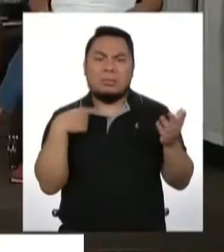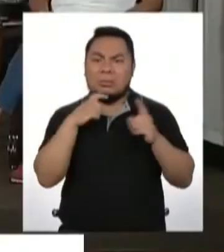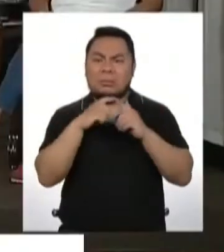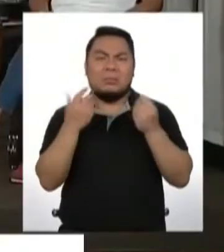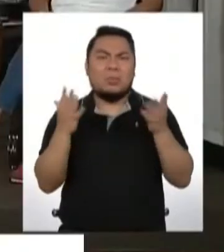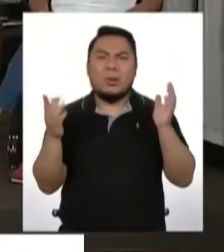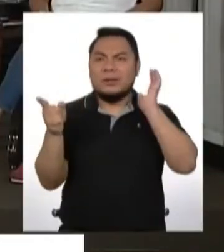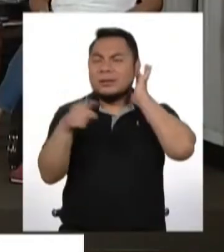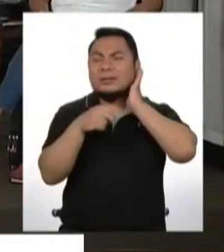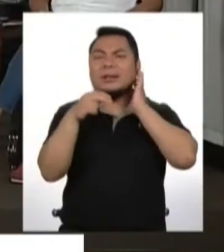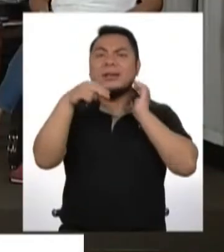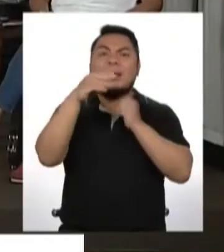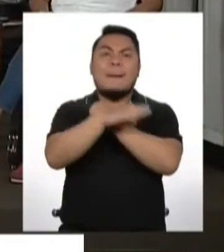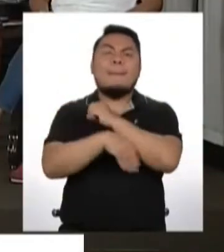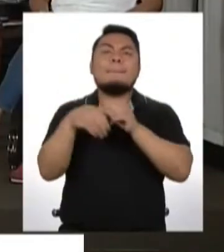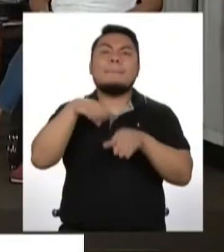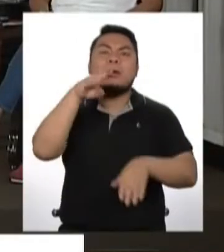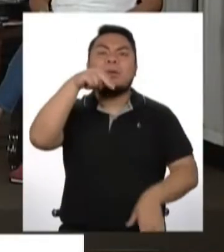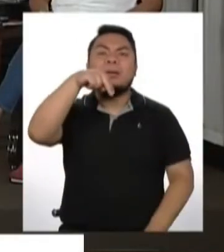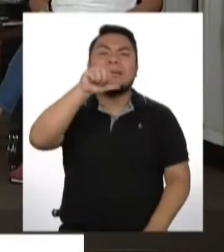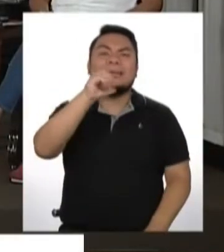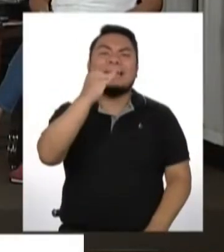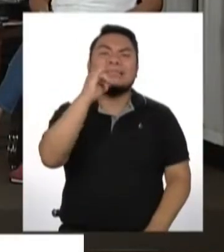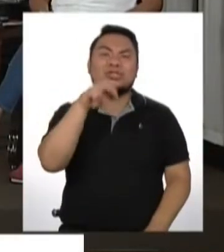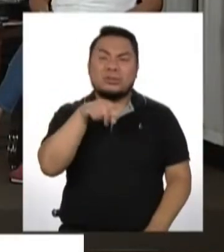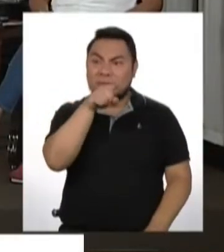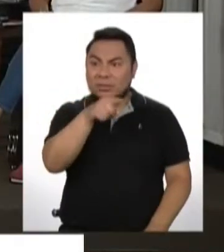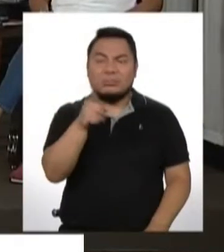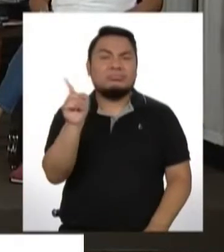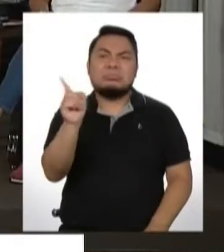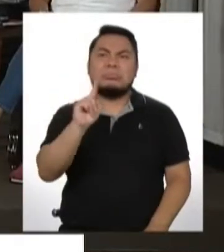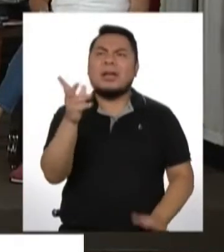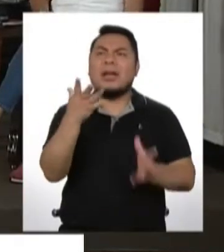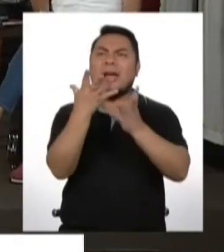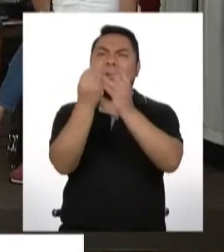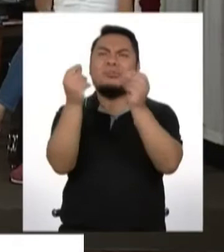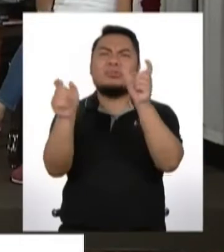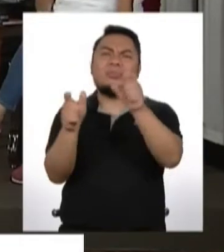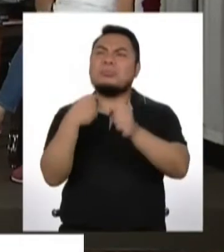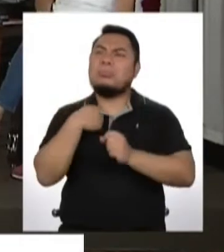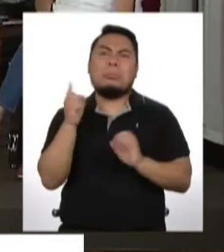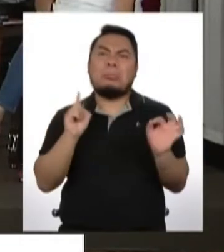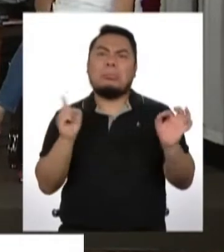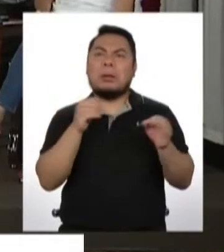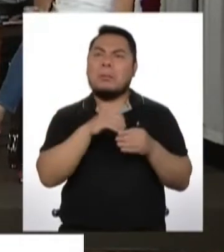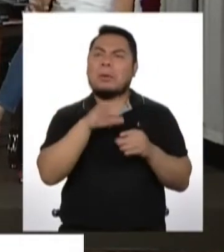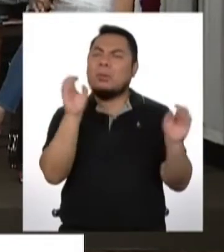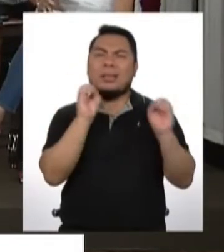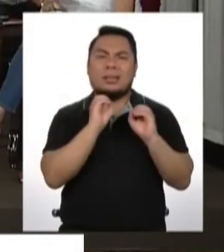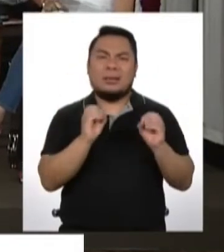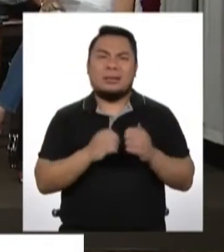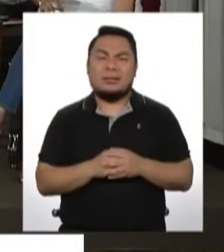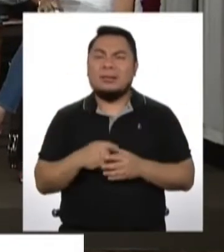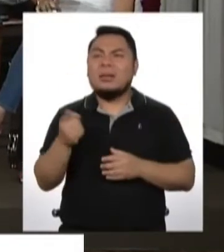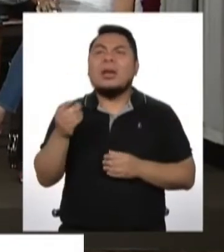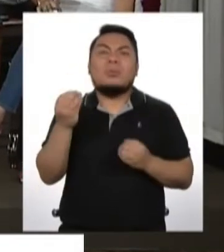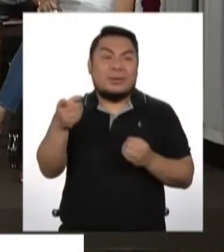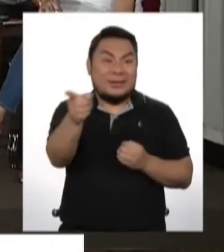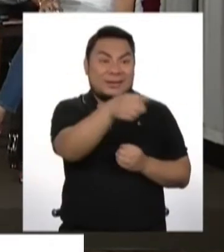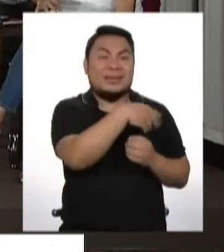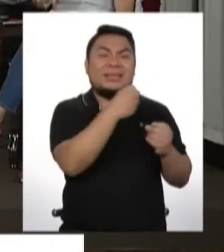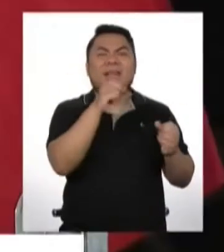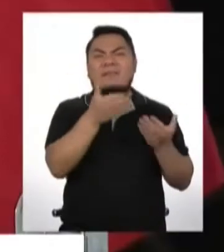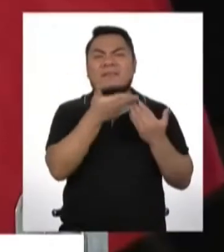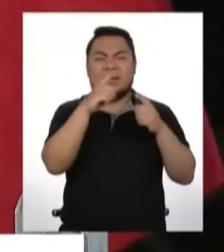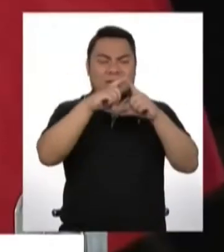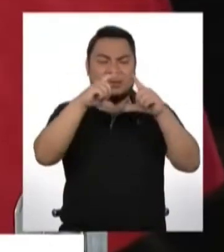hacer algo básico y fundamental. Ahí sería fácil agarrar y transferir a todos a su cuenta. Y pueden ir con su tarjeta y sacar de cajero o